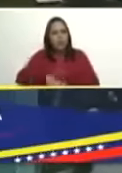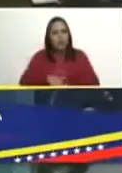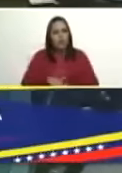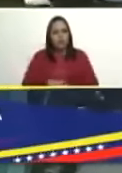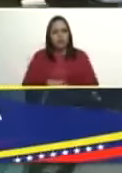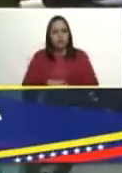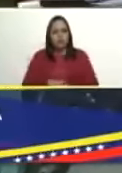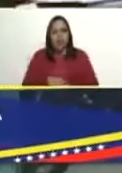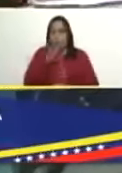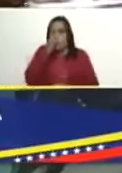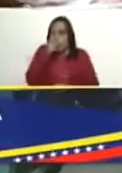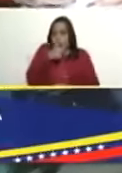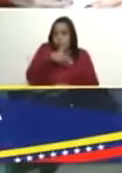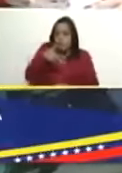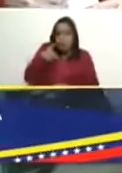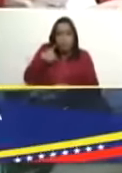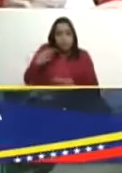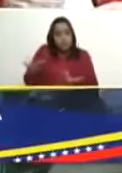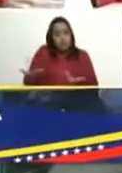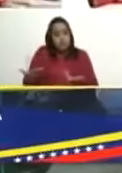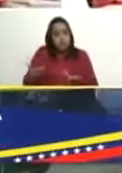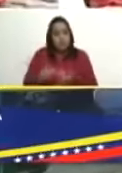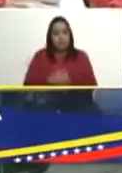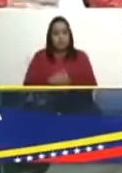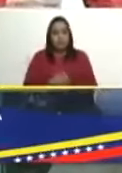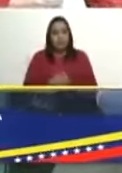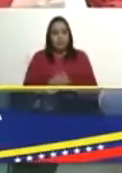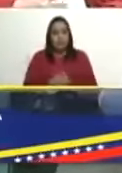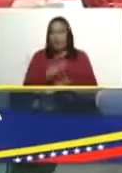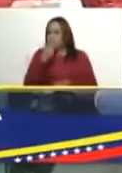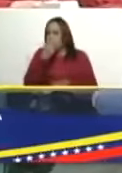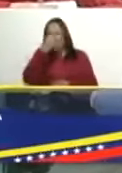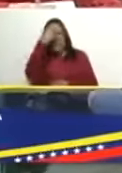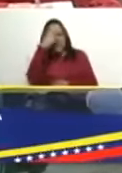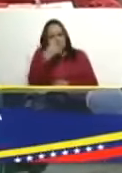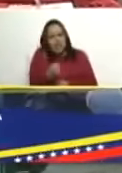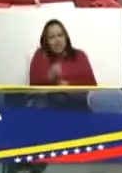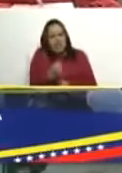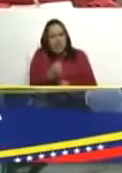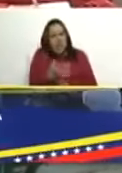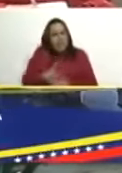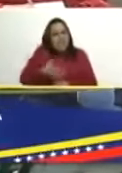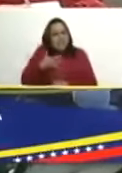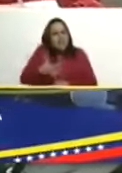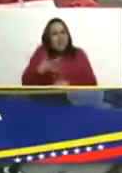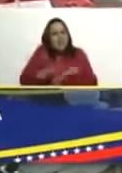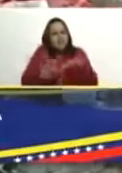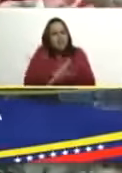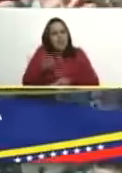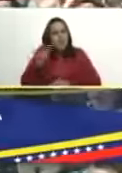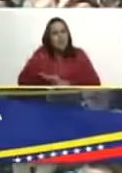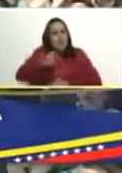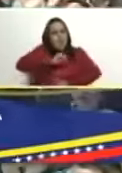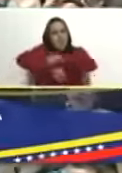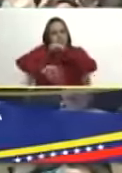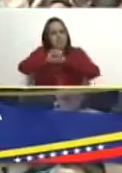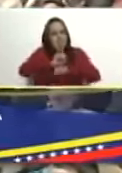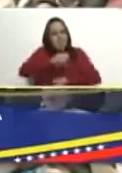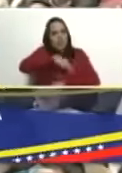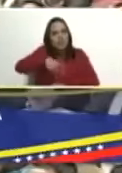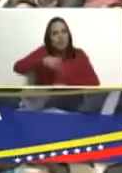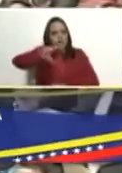Se burlaron de nosotros, no entendieron el sentido de lo que era la defensa de